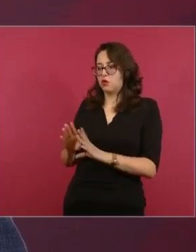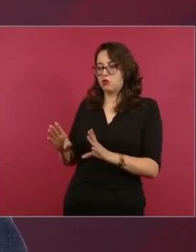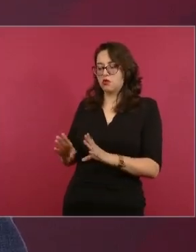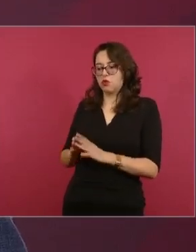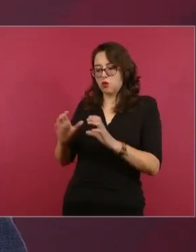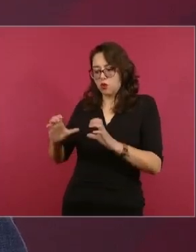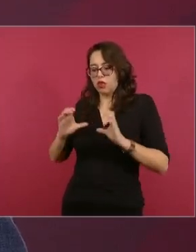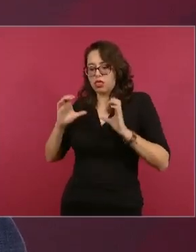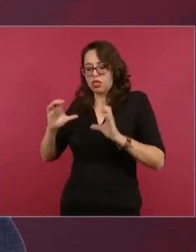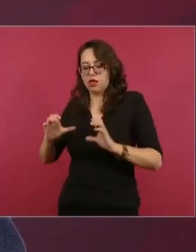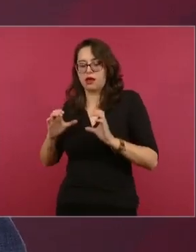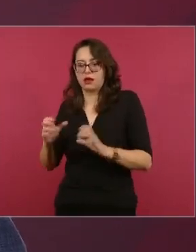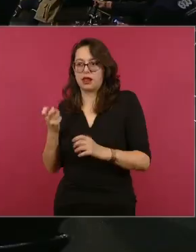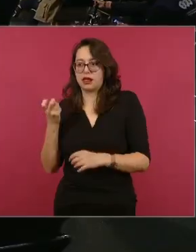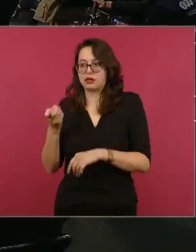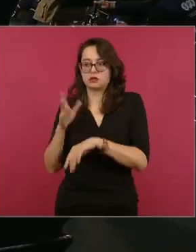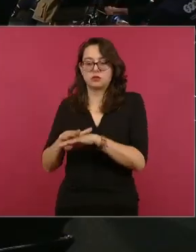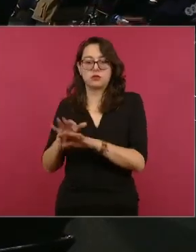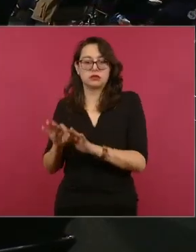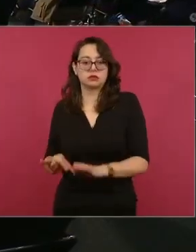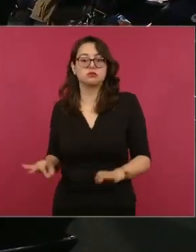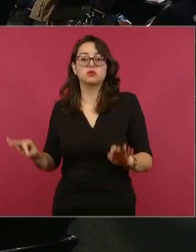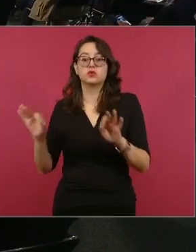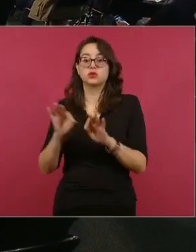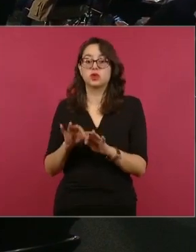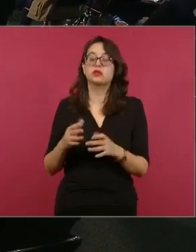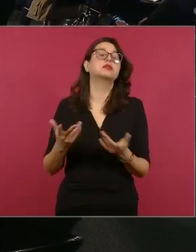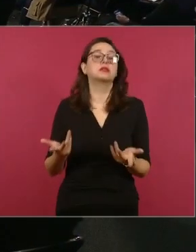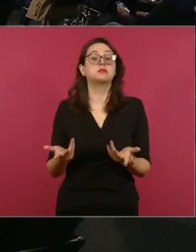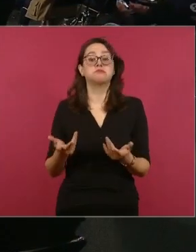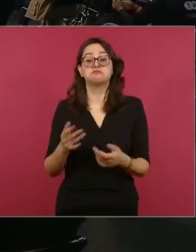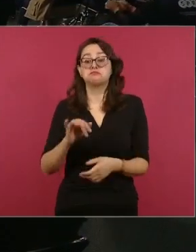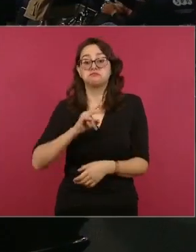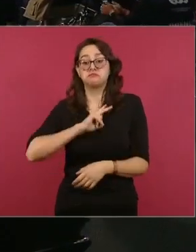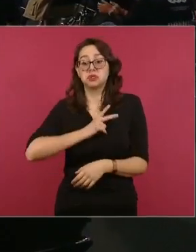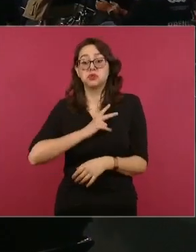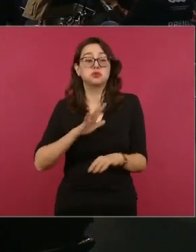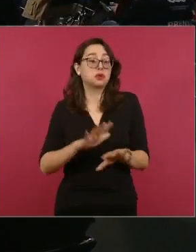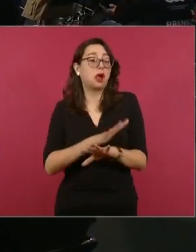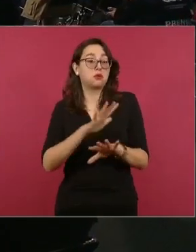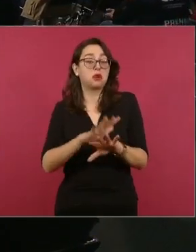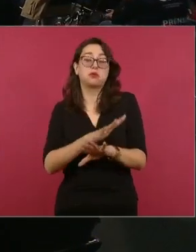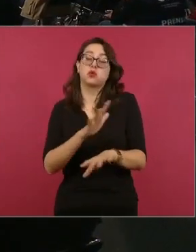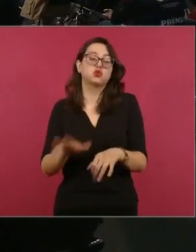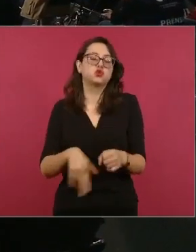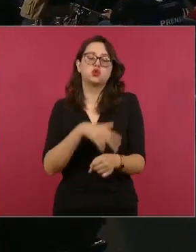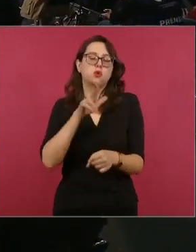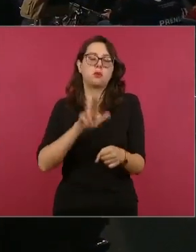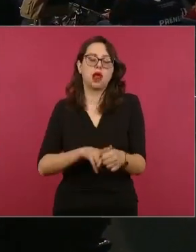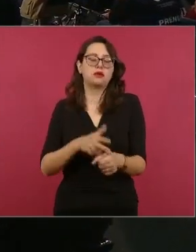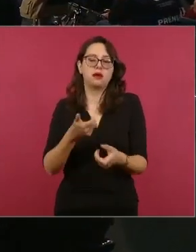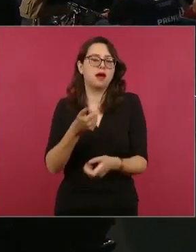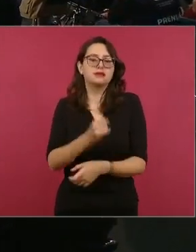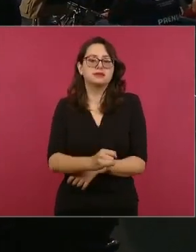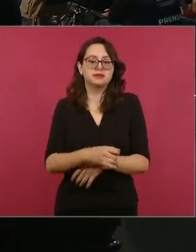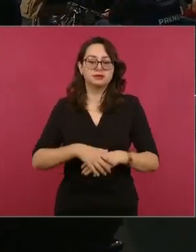van generando en forma normal, vamos a ponerle normal, dentro del virus. Eso es lo que les puedo señalar.